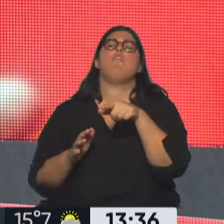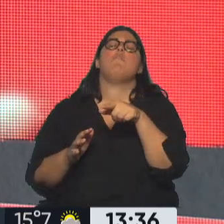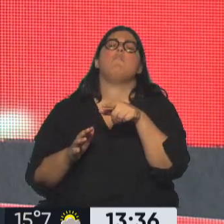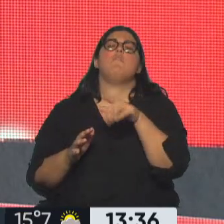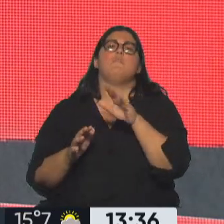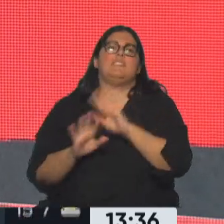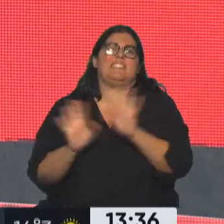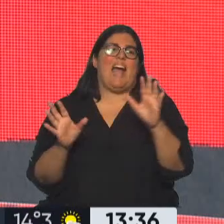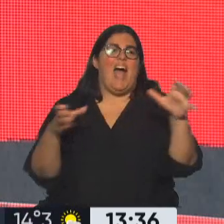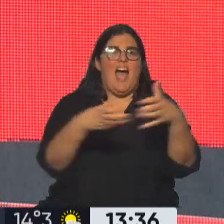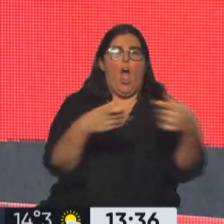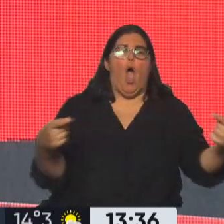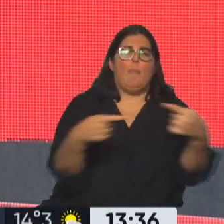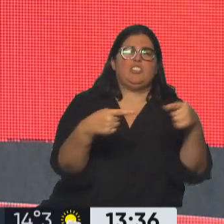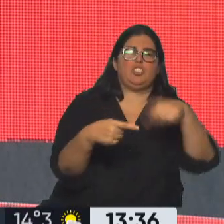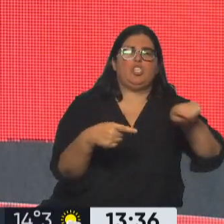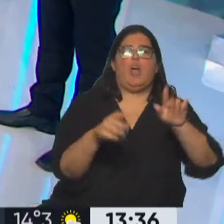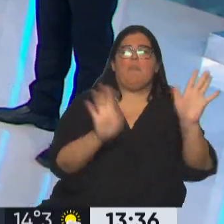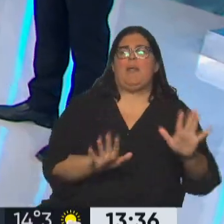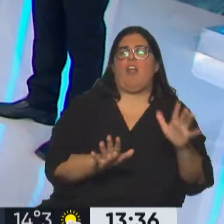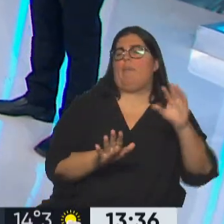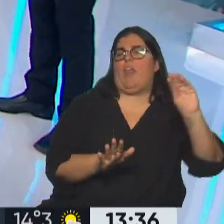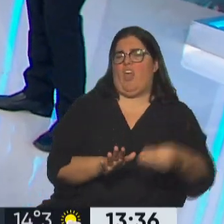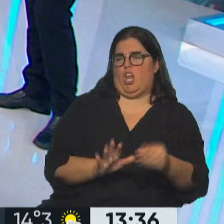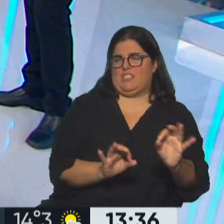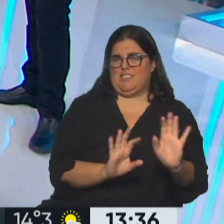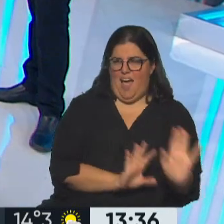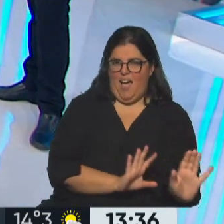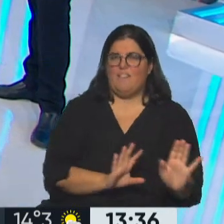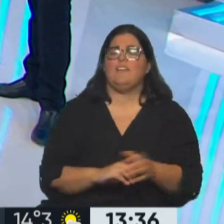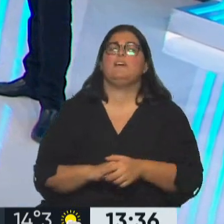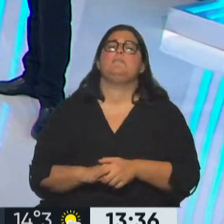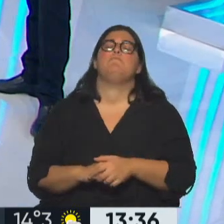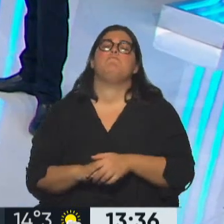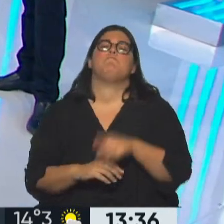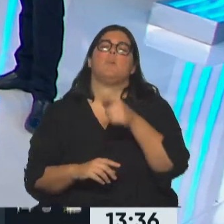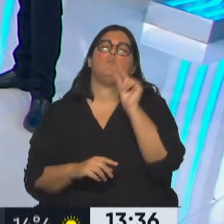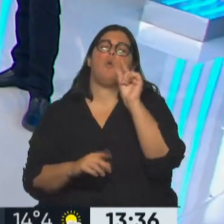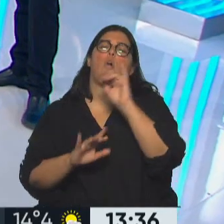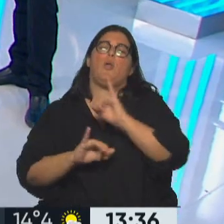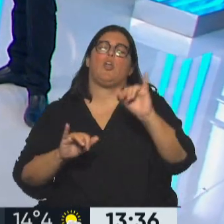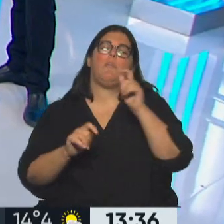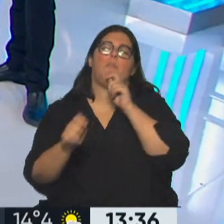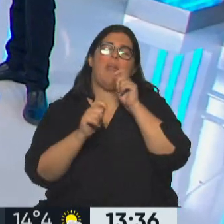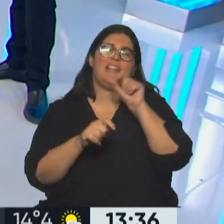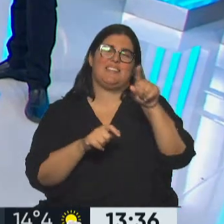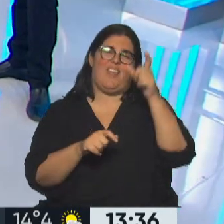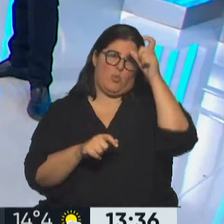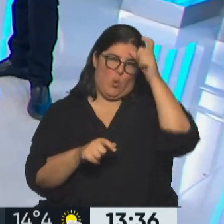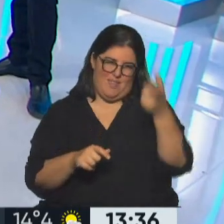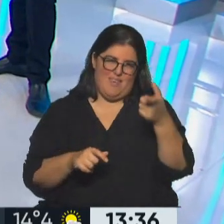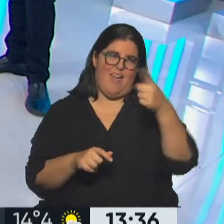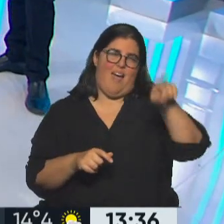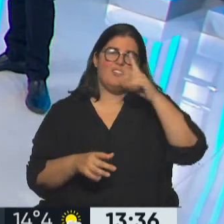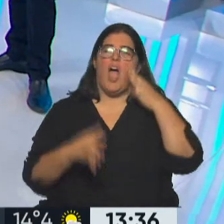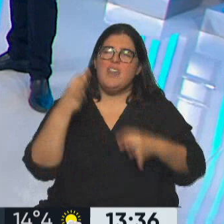casi está preparándose para la derrota. Porque vos lees un poco la prensa turca y lees un poco cómo se analiza lo que pasó el